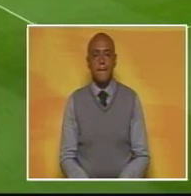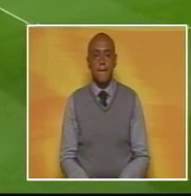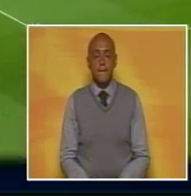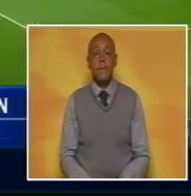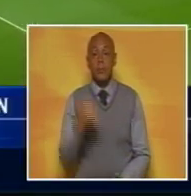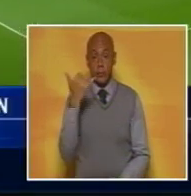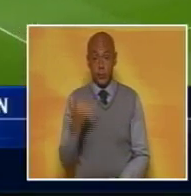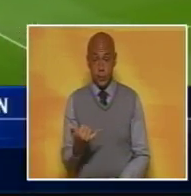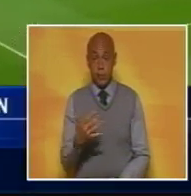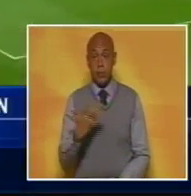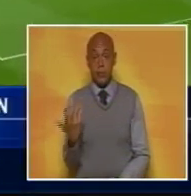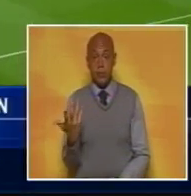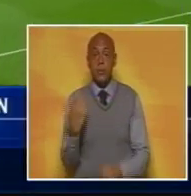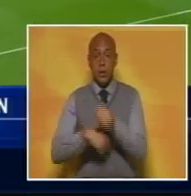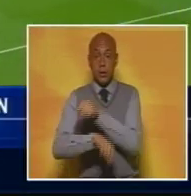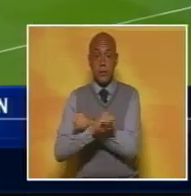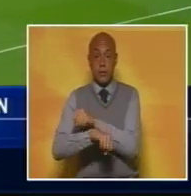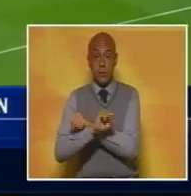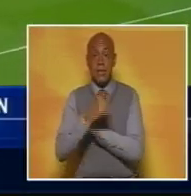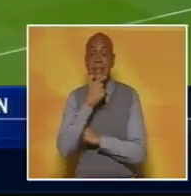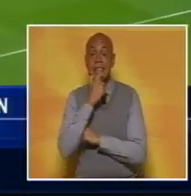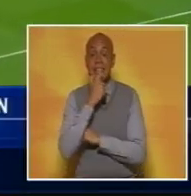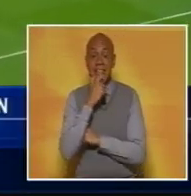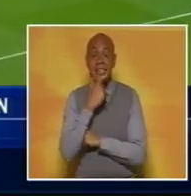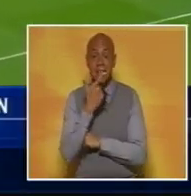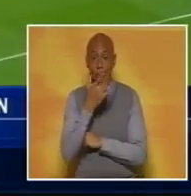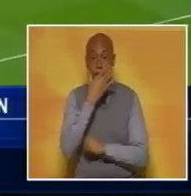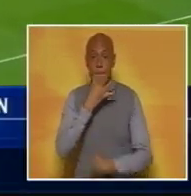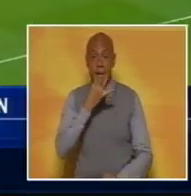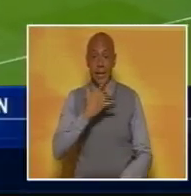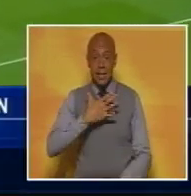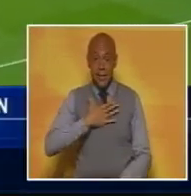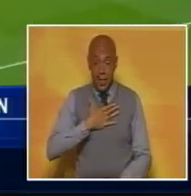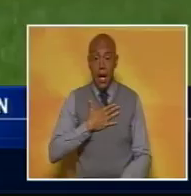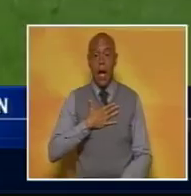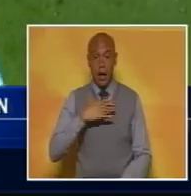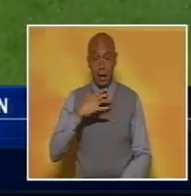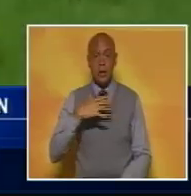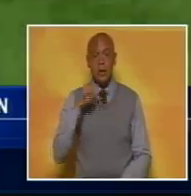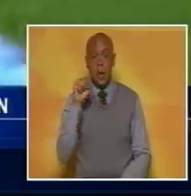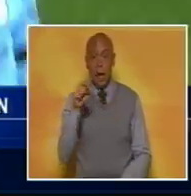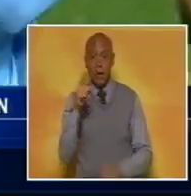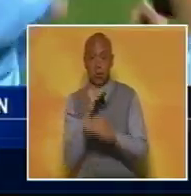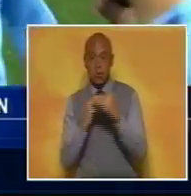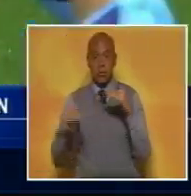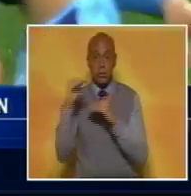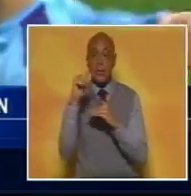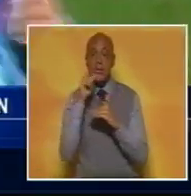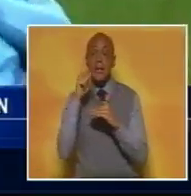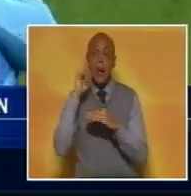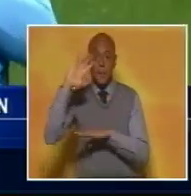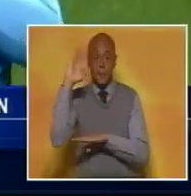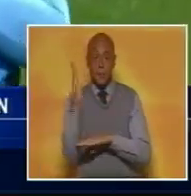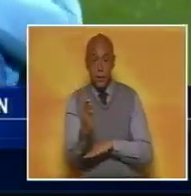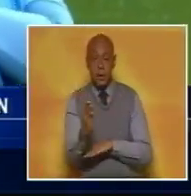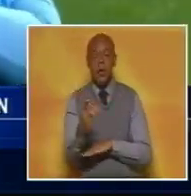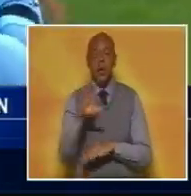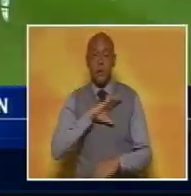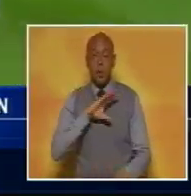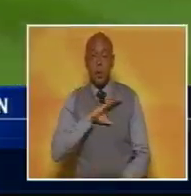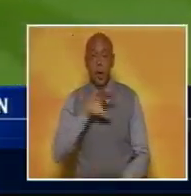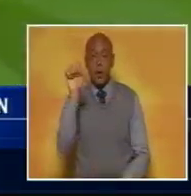Y pasamos al fútbol inglés con el Manchester City, que avanzó a los cuartos de final tras derrotar al